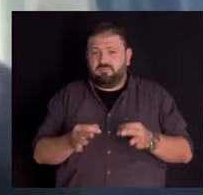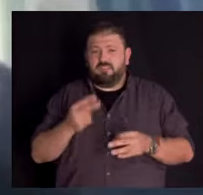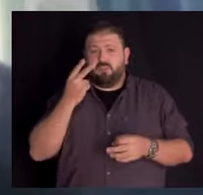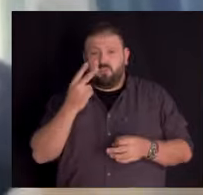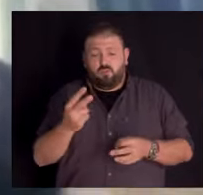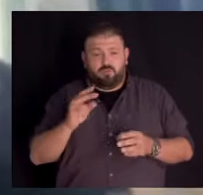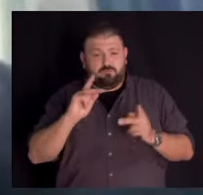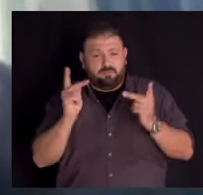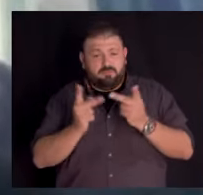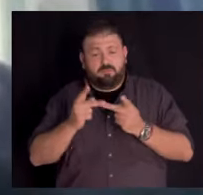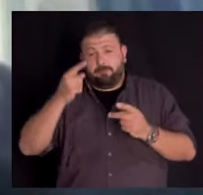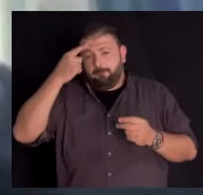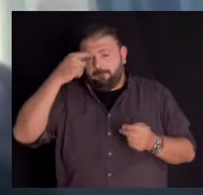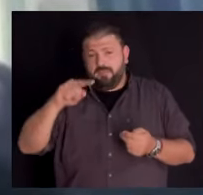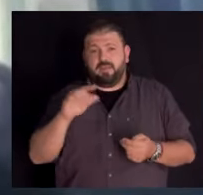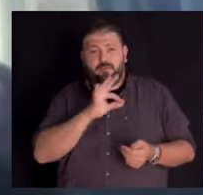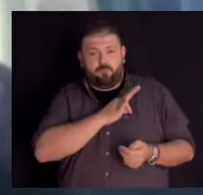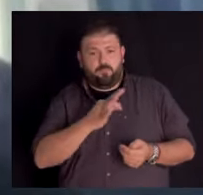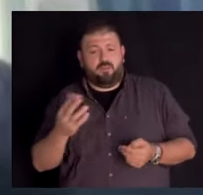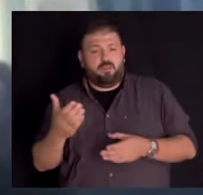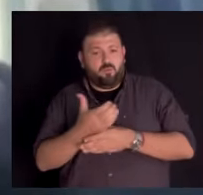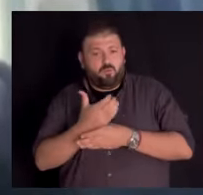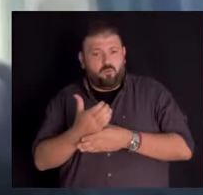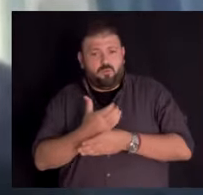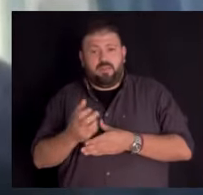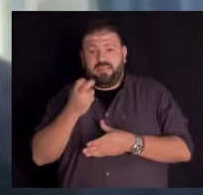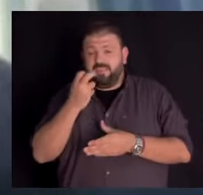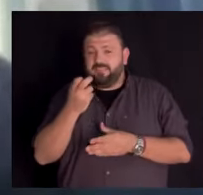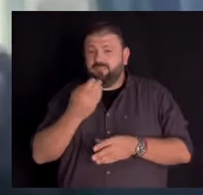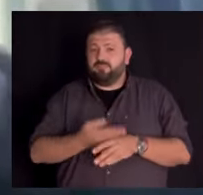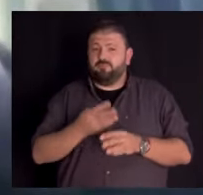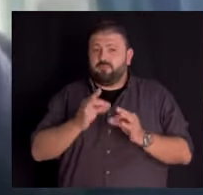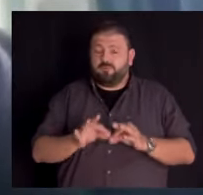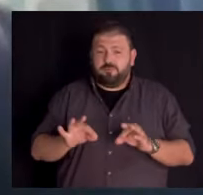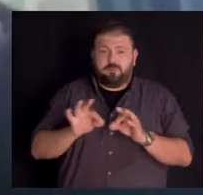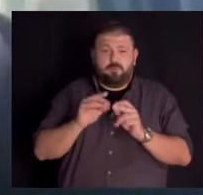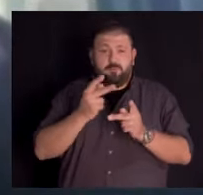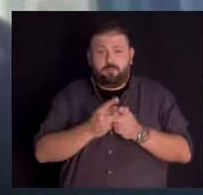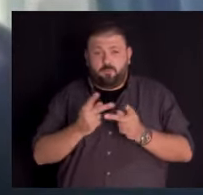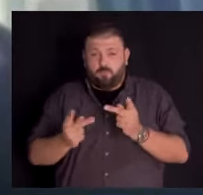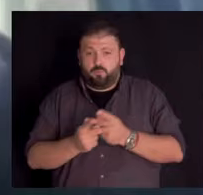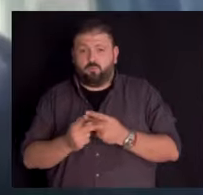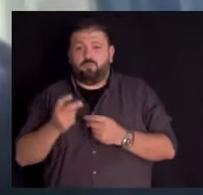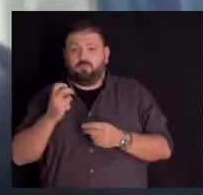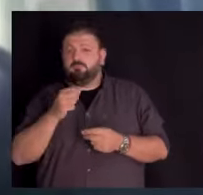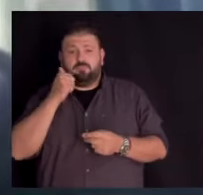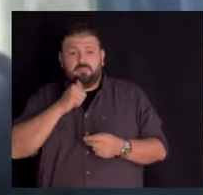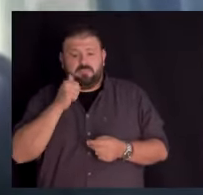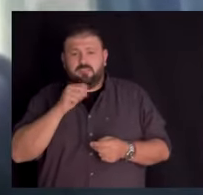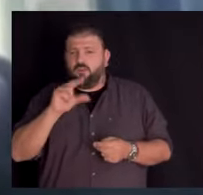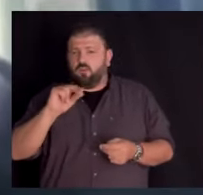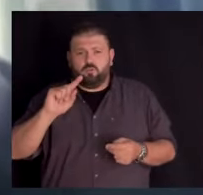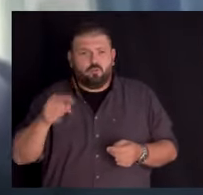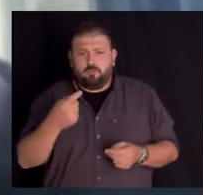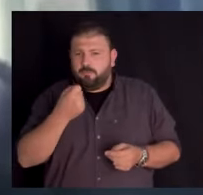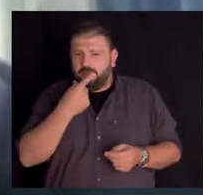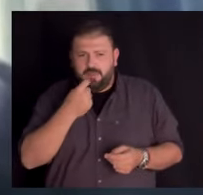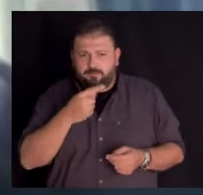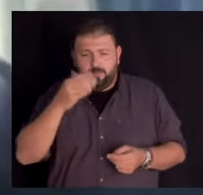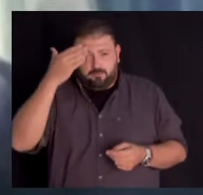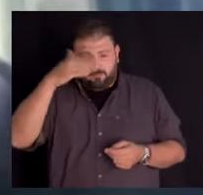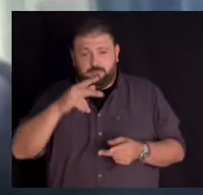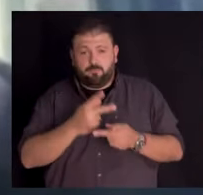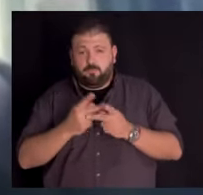que se pueda autocurar. Eso es porque nuestros productos no es que curan, nuestros productos no son medicamentos, eso lo tenemos bien